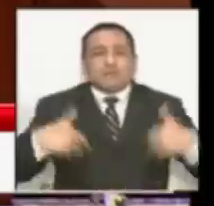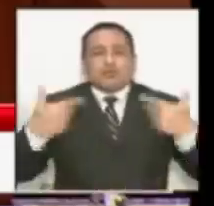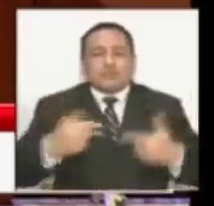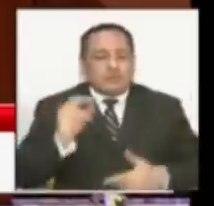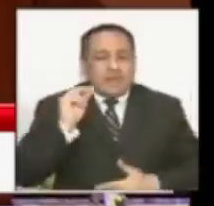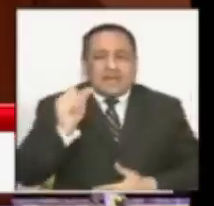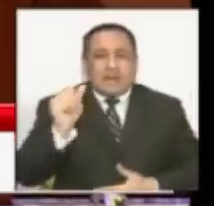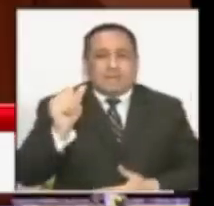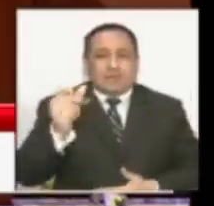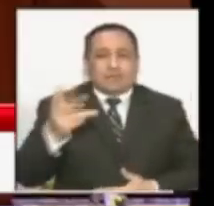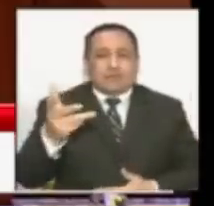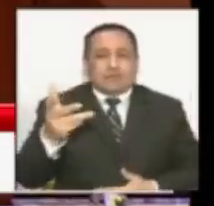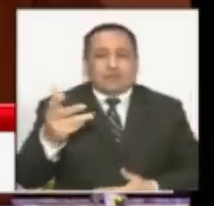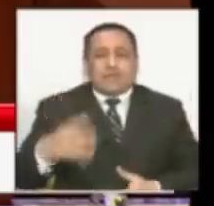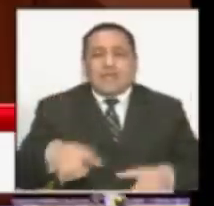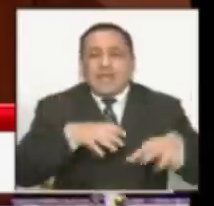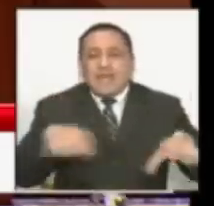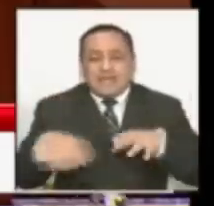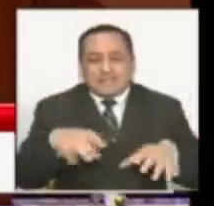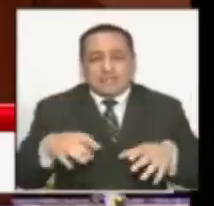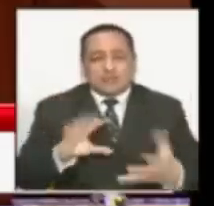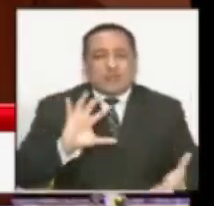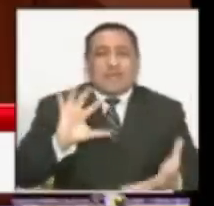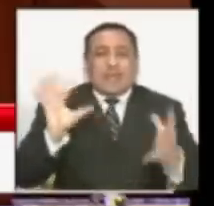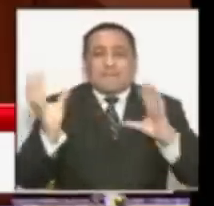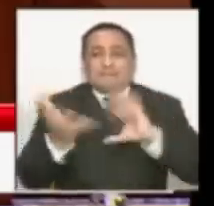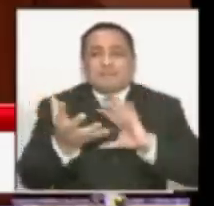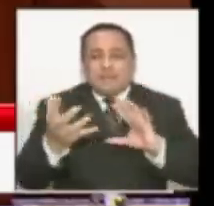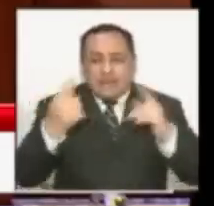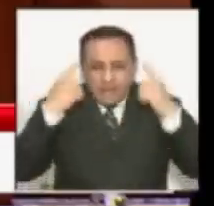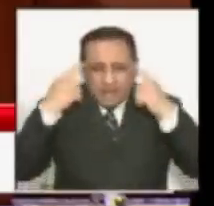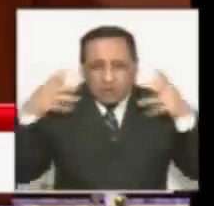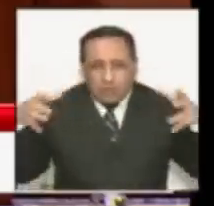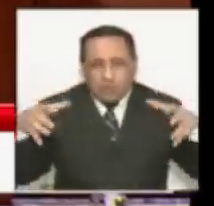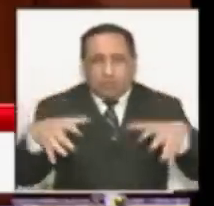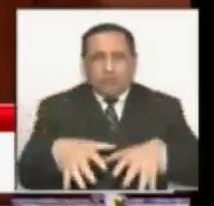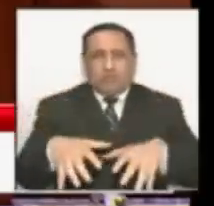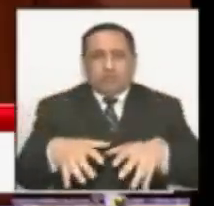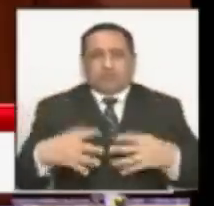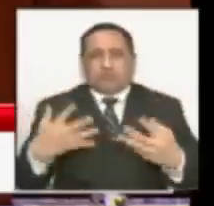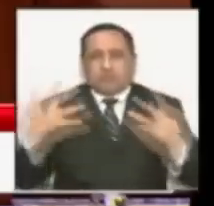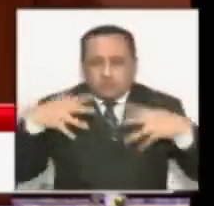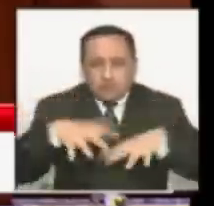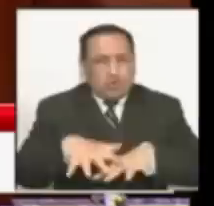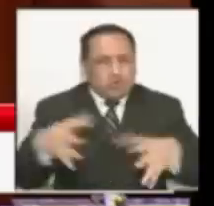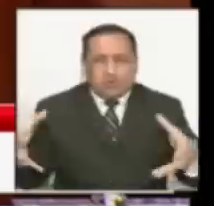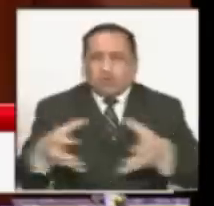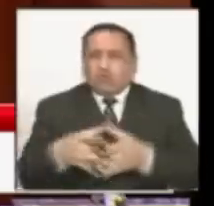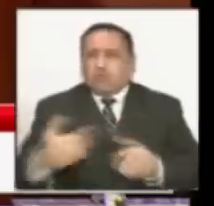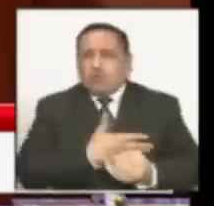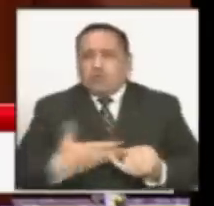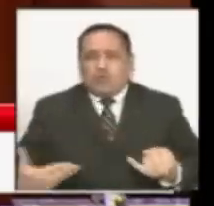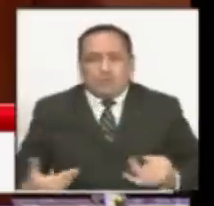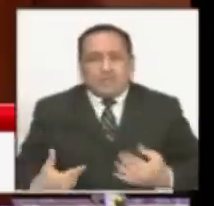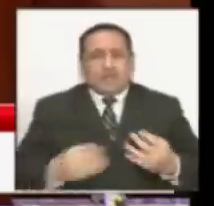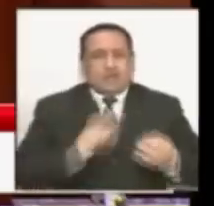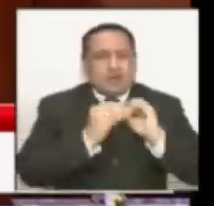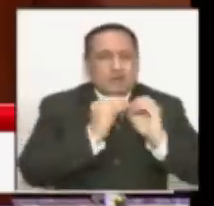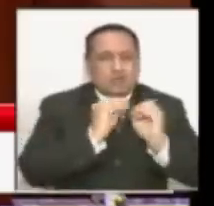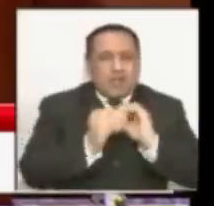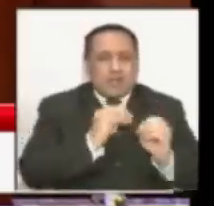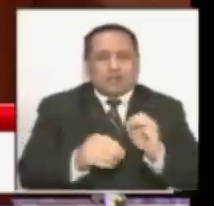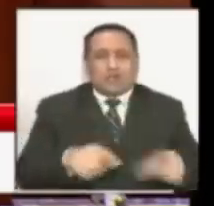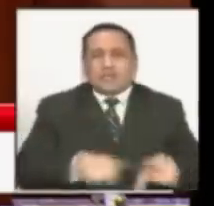muy rápidamente, haciendo converger las voluntades del sector privado, del Estado, de los organismos